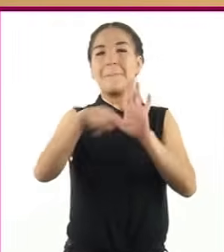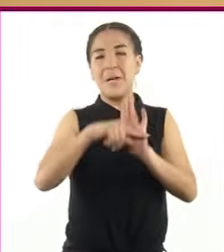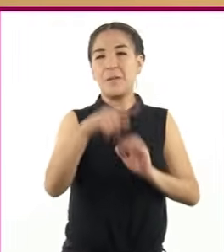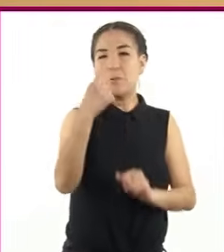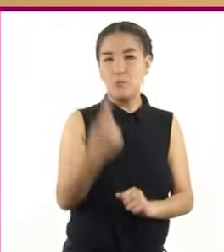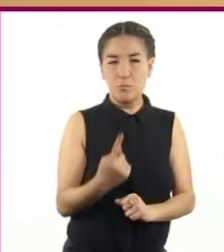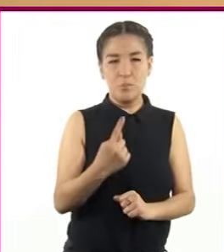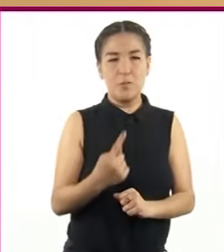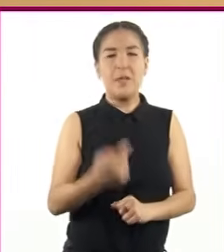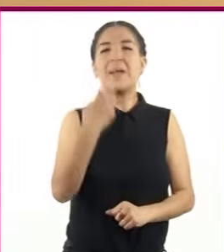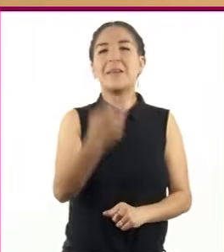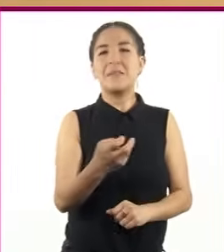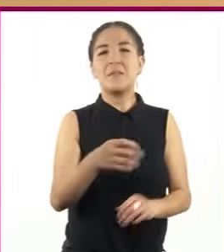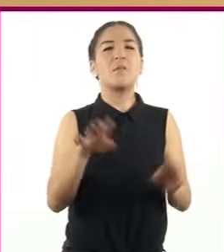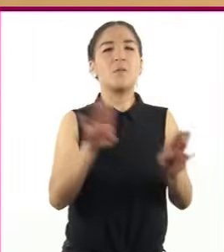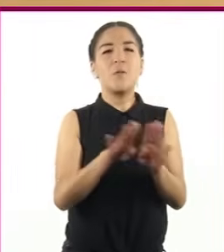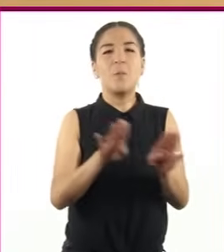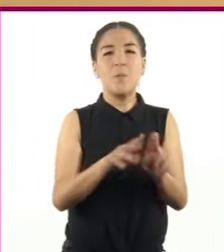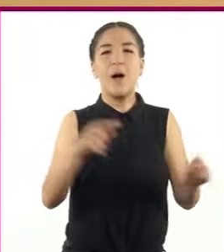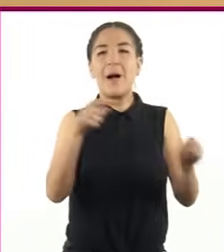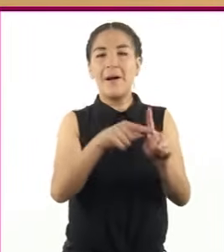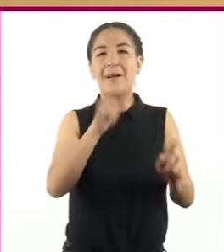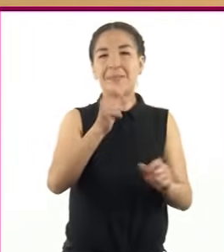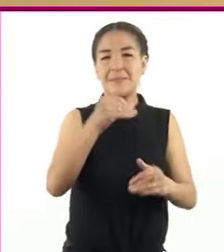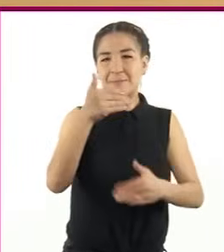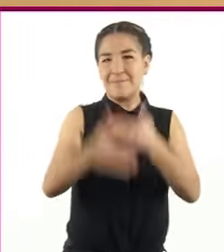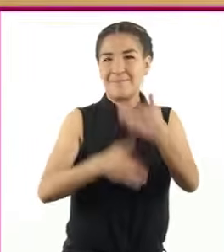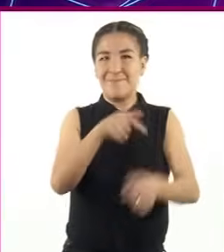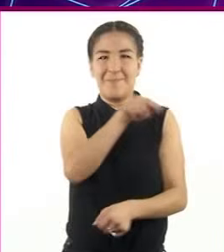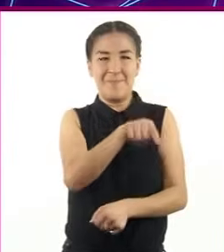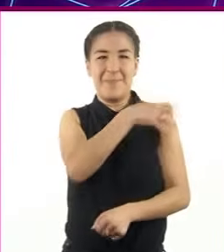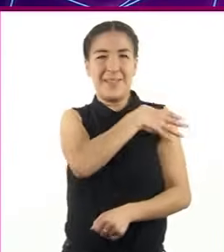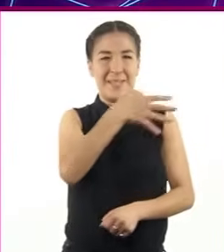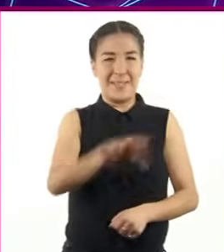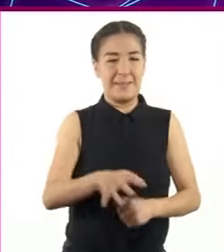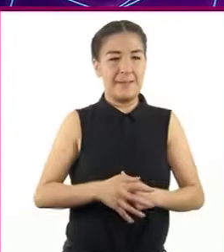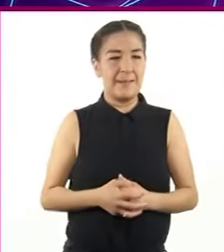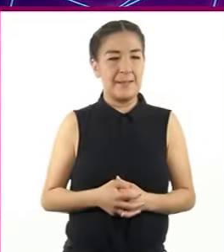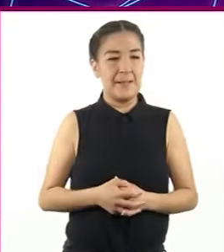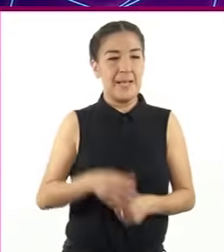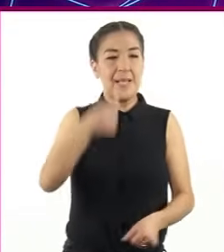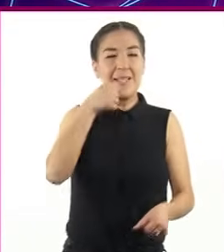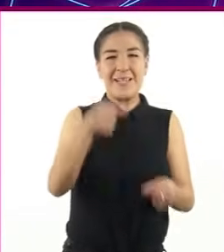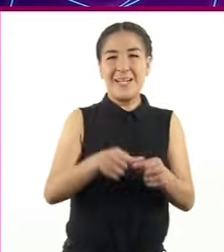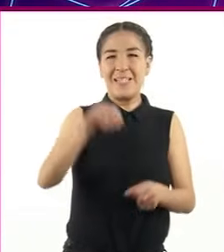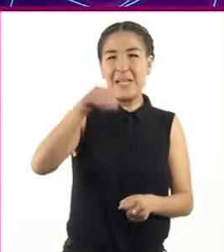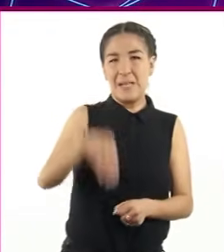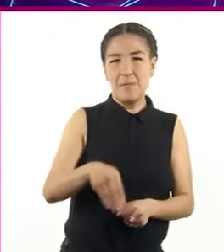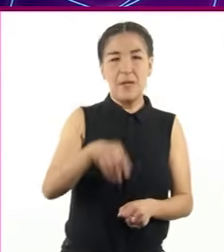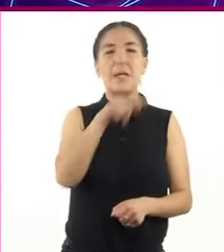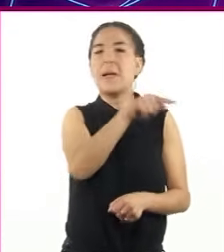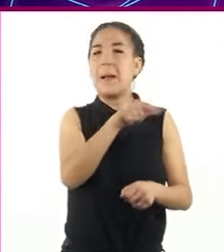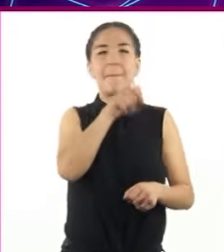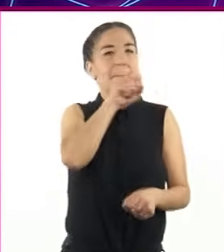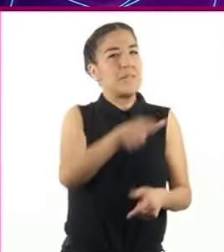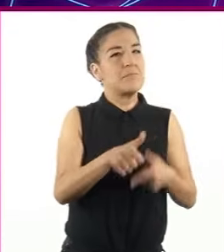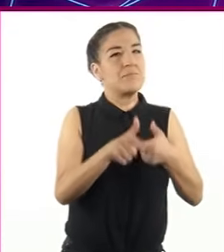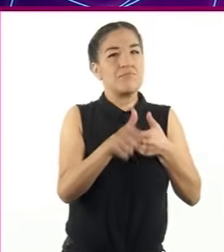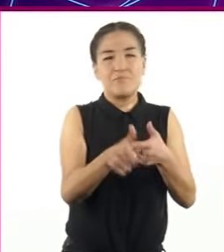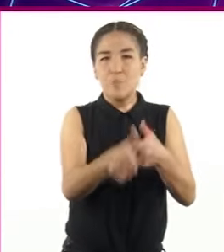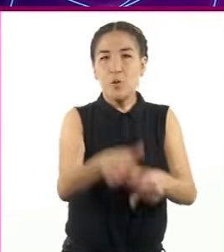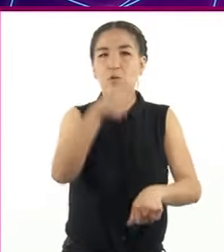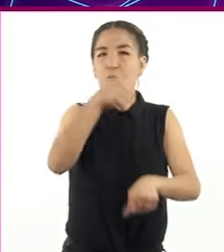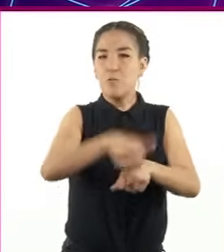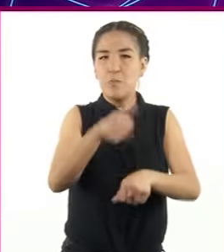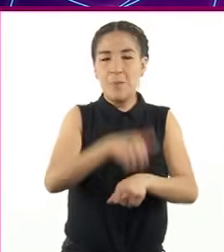que el primer término está fijado al inicio de la generalización. La literal m es una constante que tiene el valor